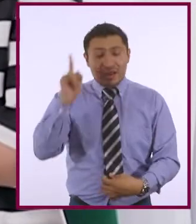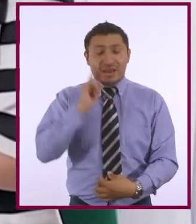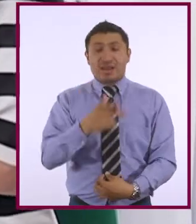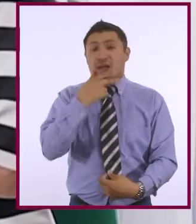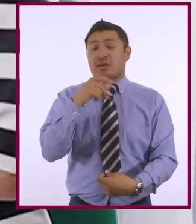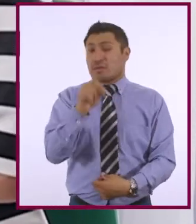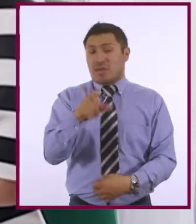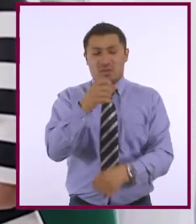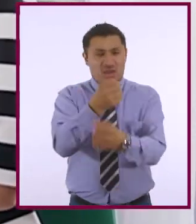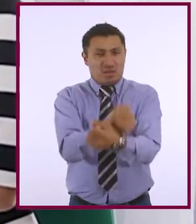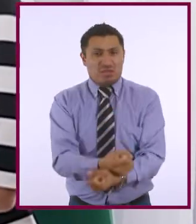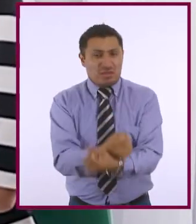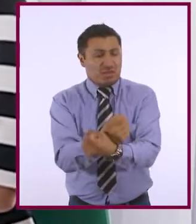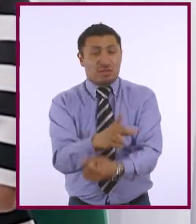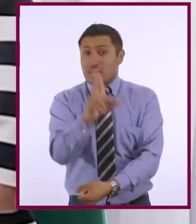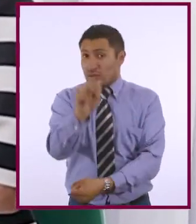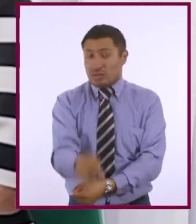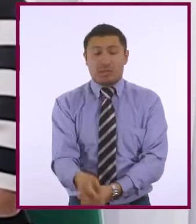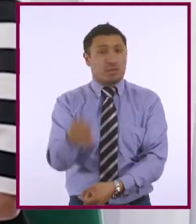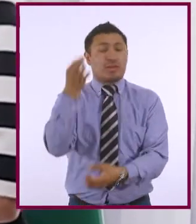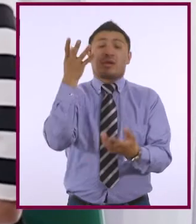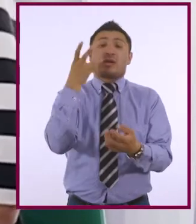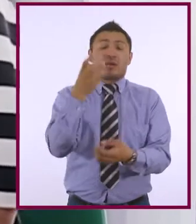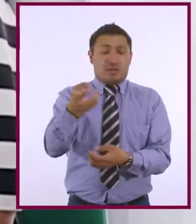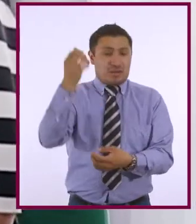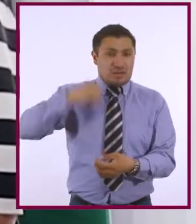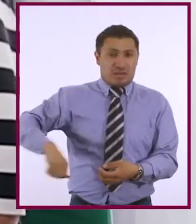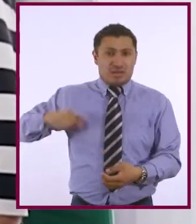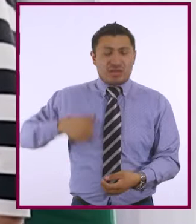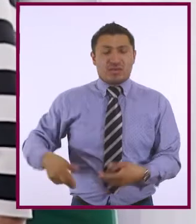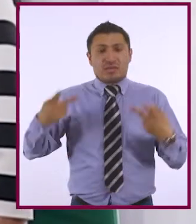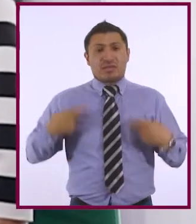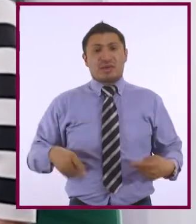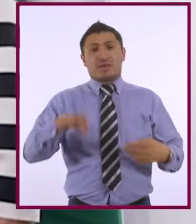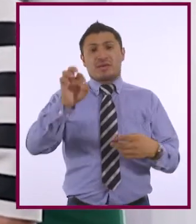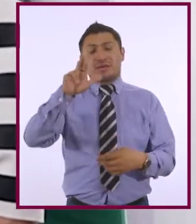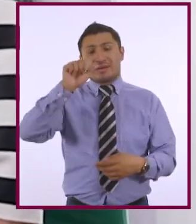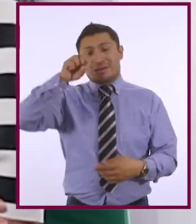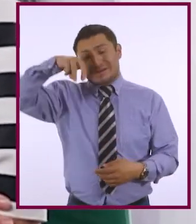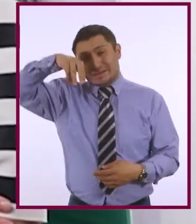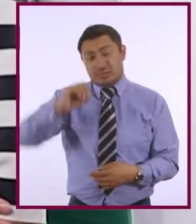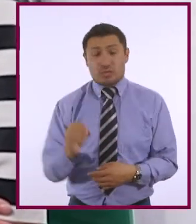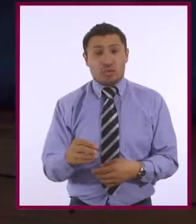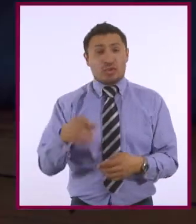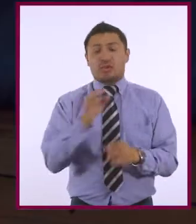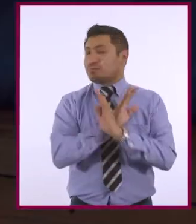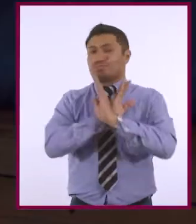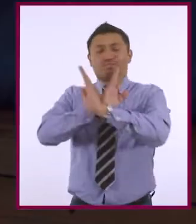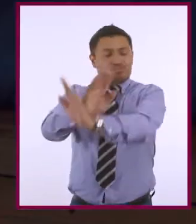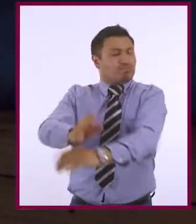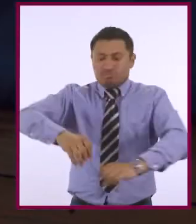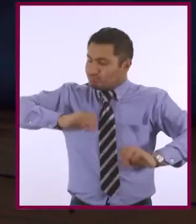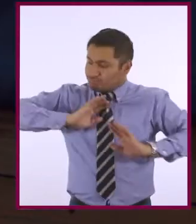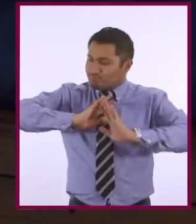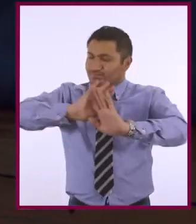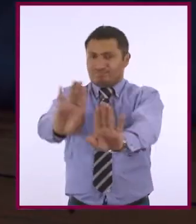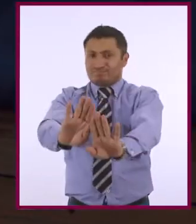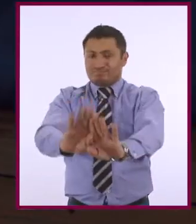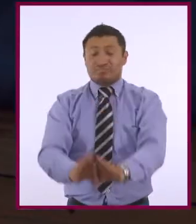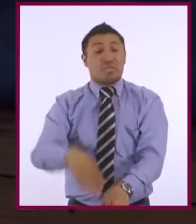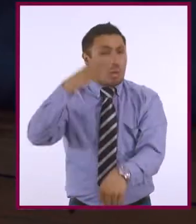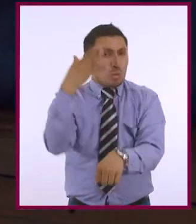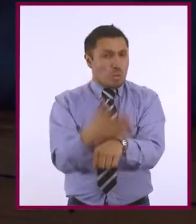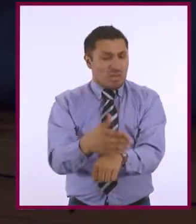esclavitud. Durante el Renacimiento, el humanista Erasmo de Róterdam rechazó abiertamente y con marcada insistencia